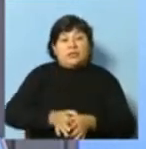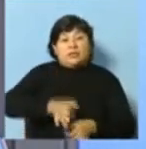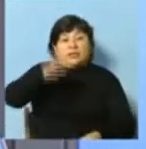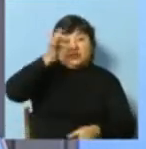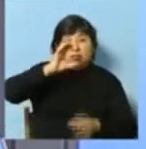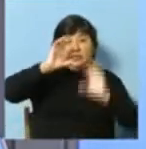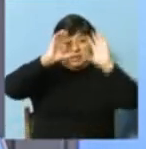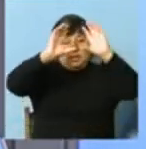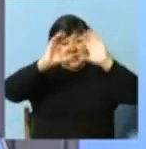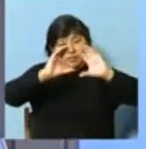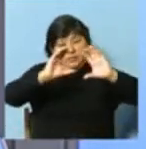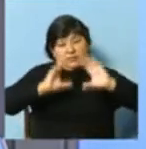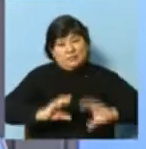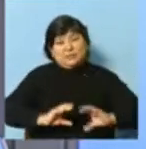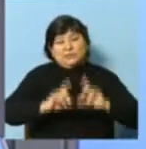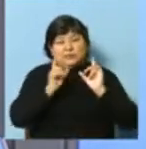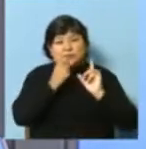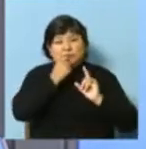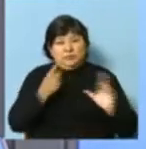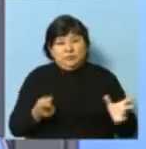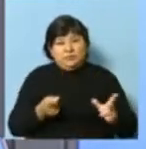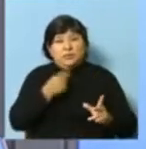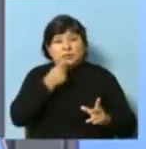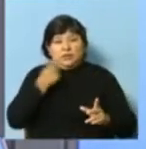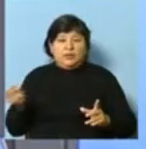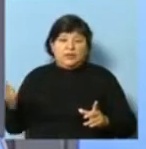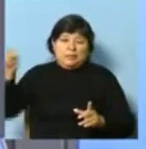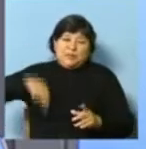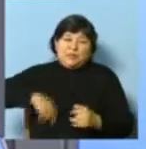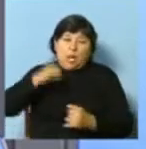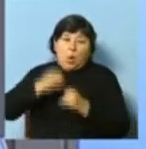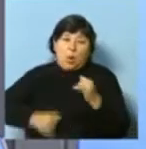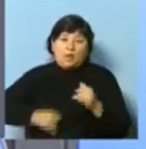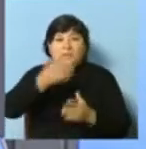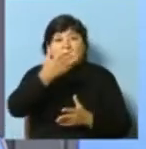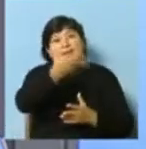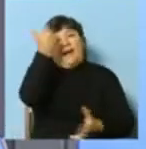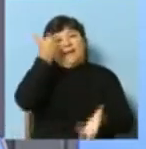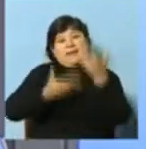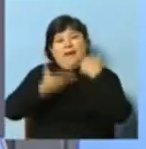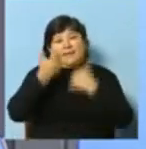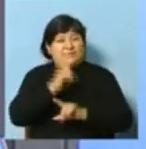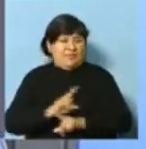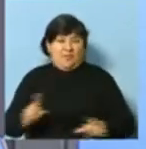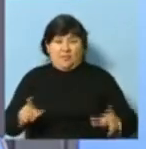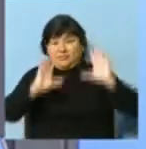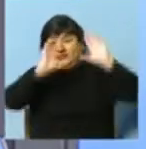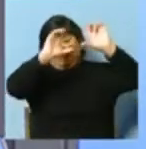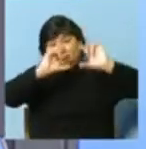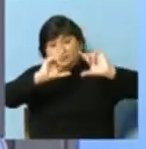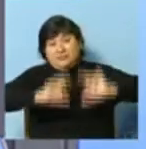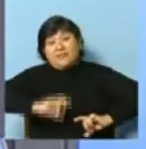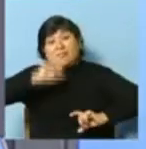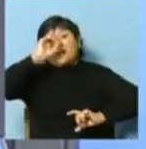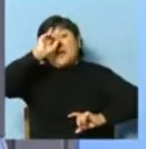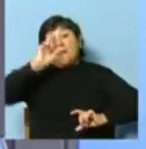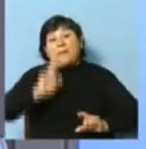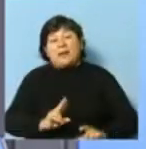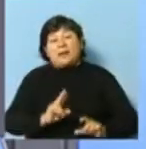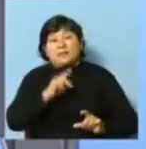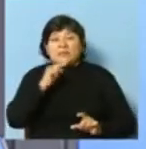candidatos diferentes no bien en el último y saca a los otros dos esto hasta ahora ha sido